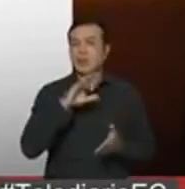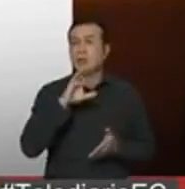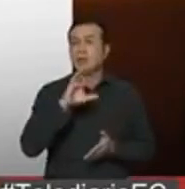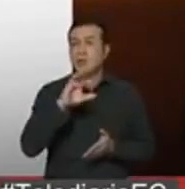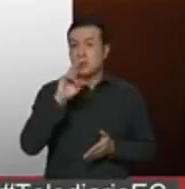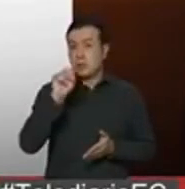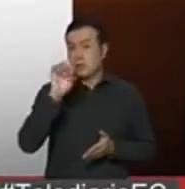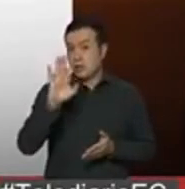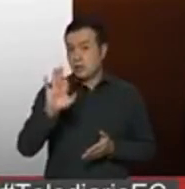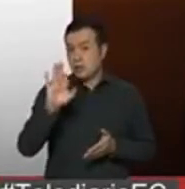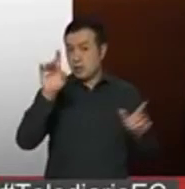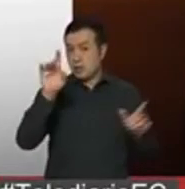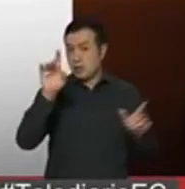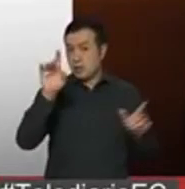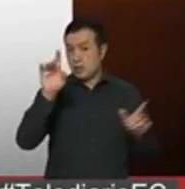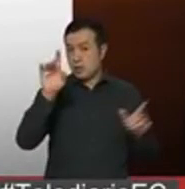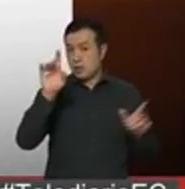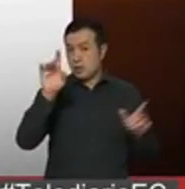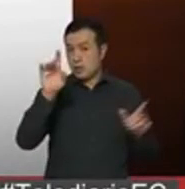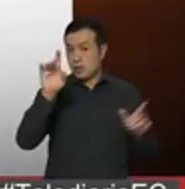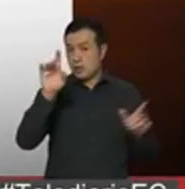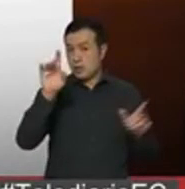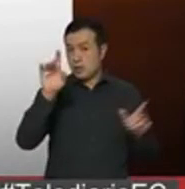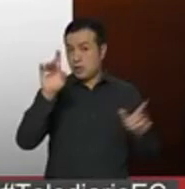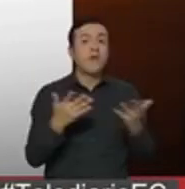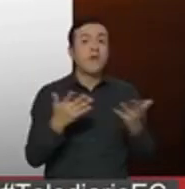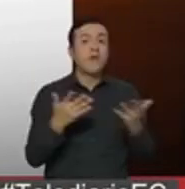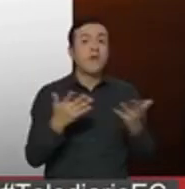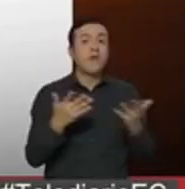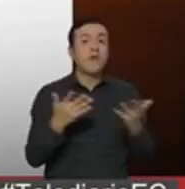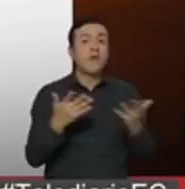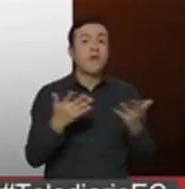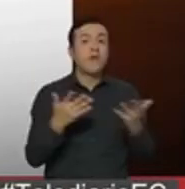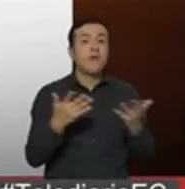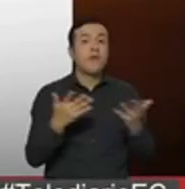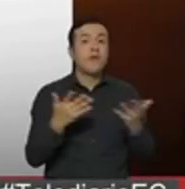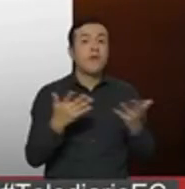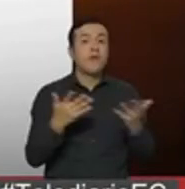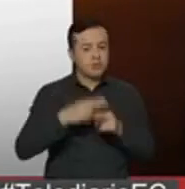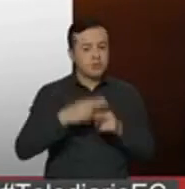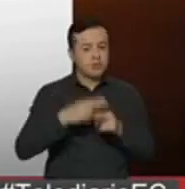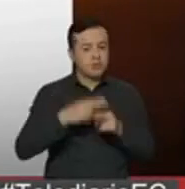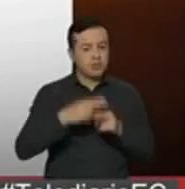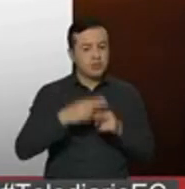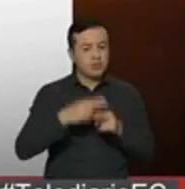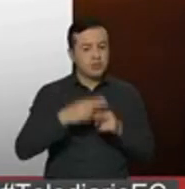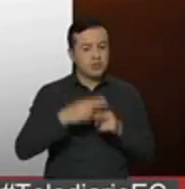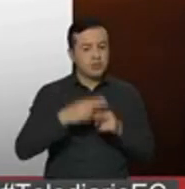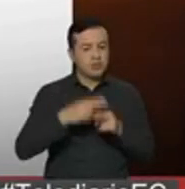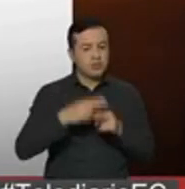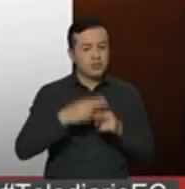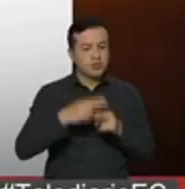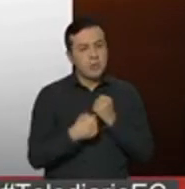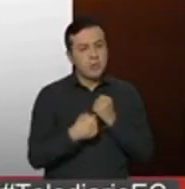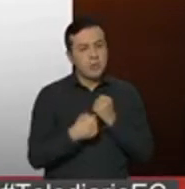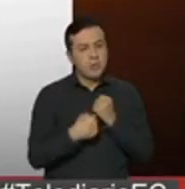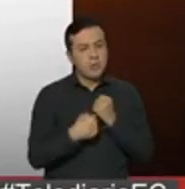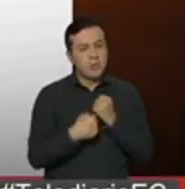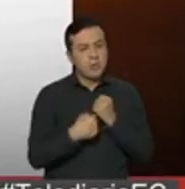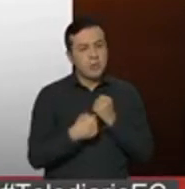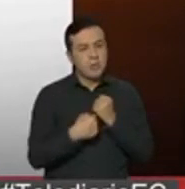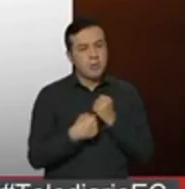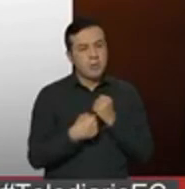de Telecomunicaciones, CNT, anunció que lanzó la aplicación móvil Juntas, que permite activar una red de apoyo familiar o